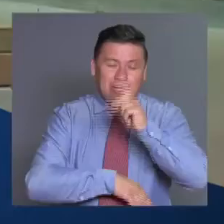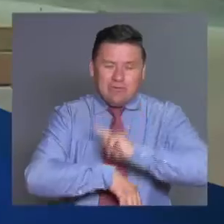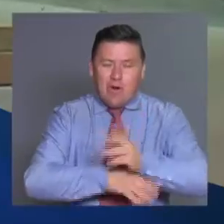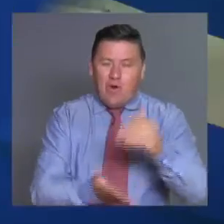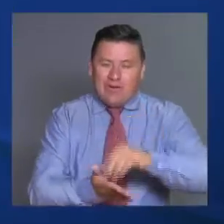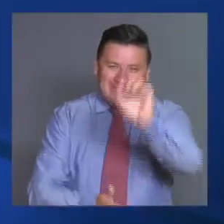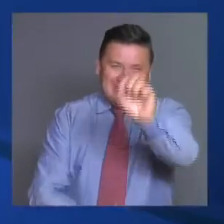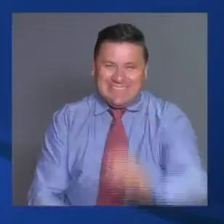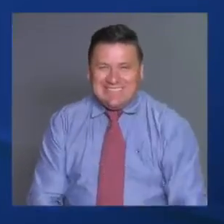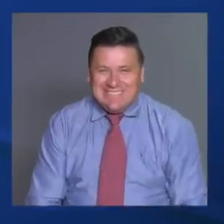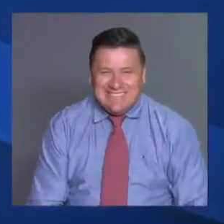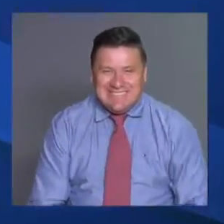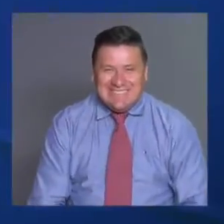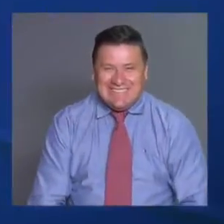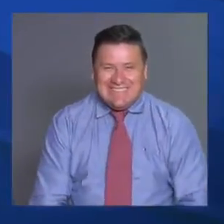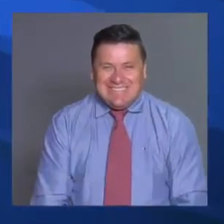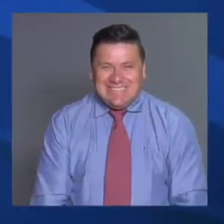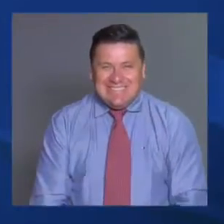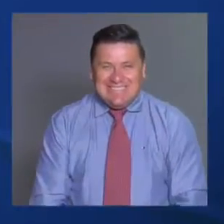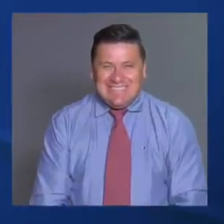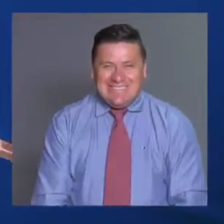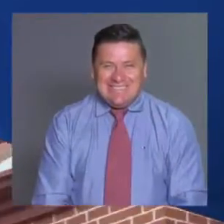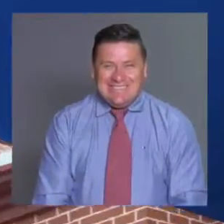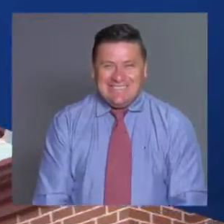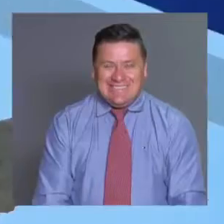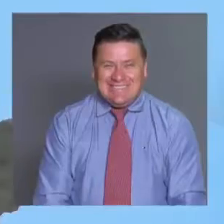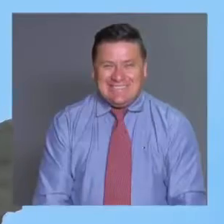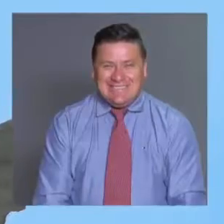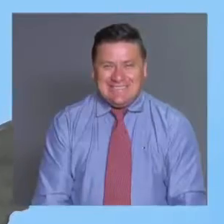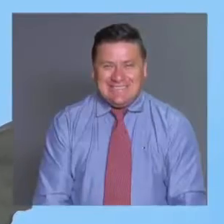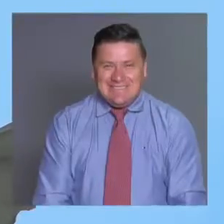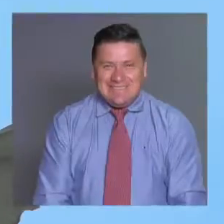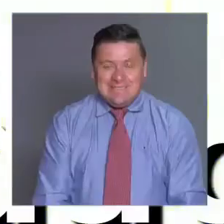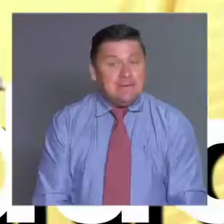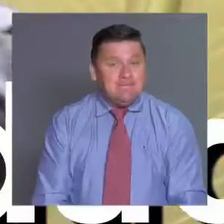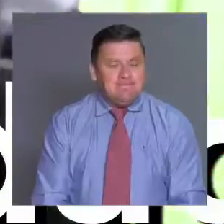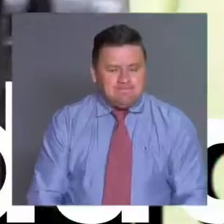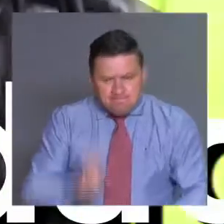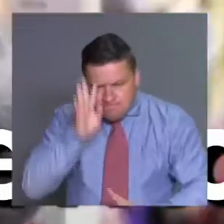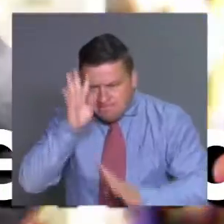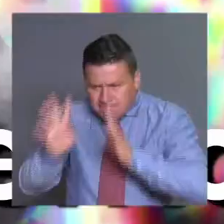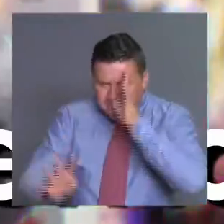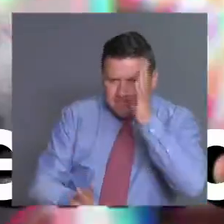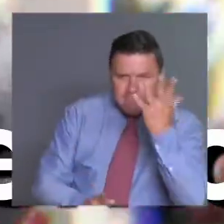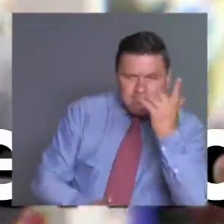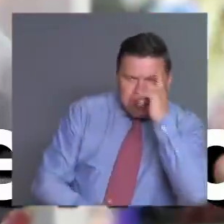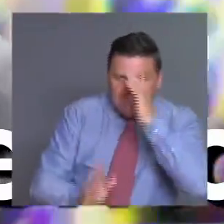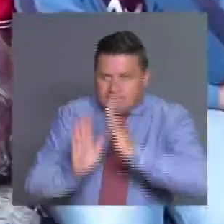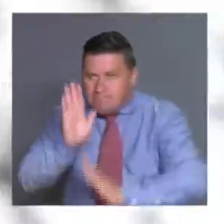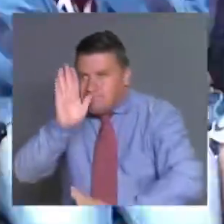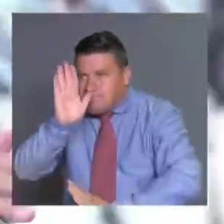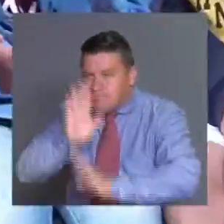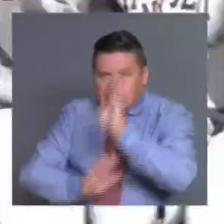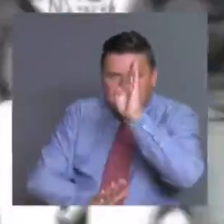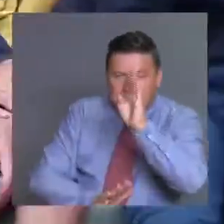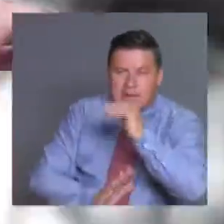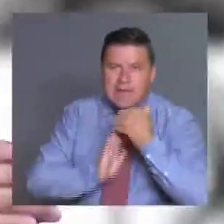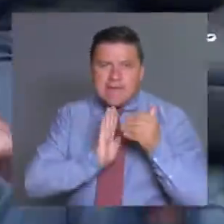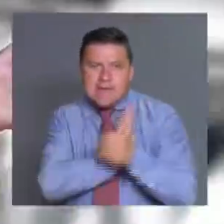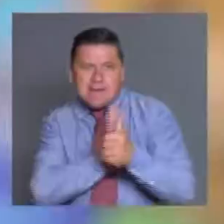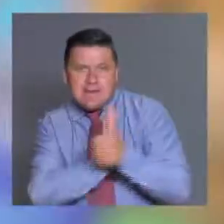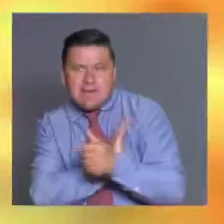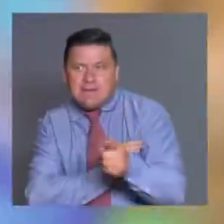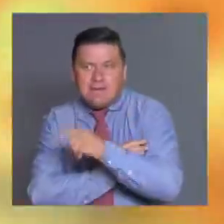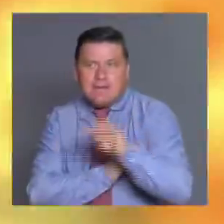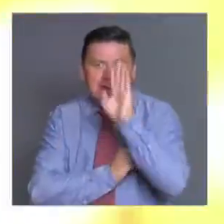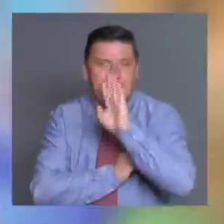volvemos cuándo por la creatividad el emprendimiento y el talento